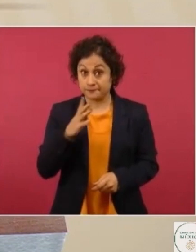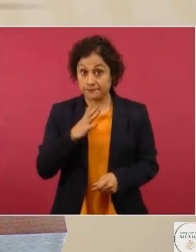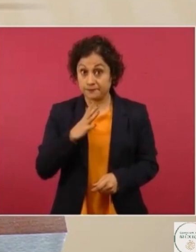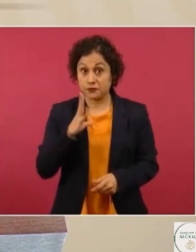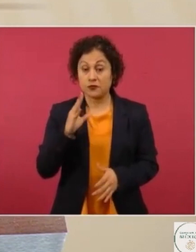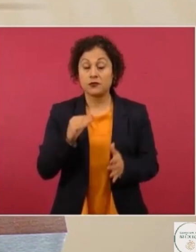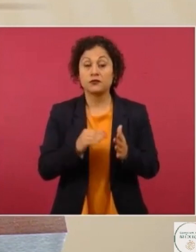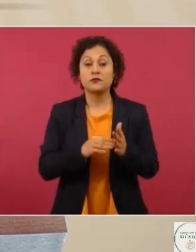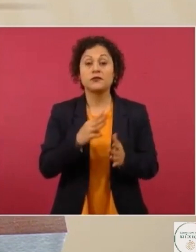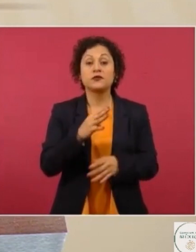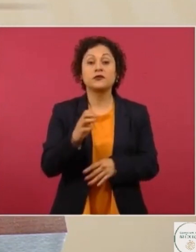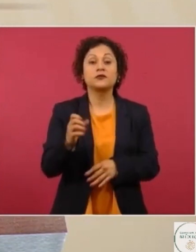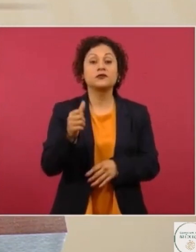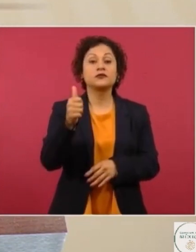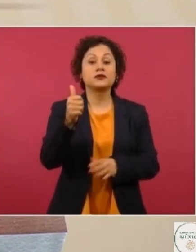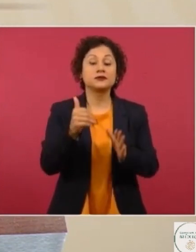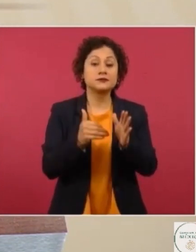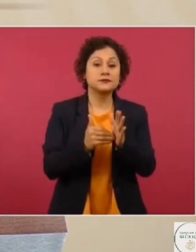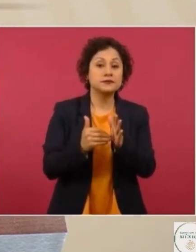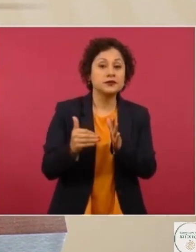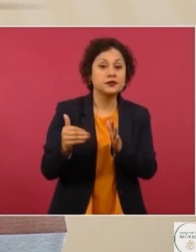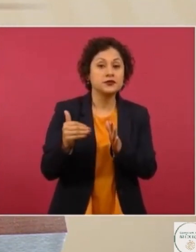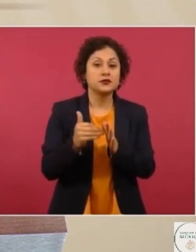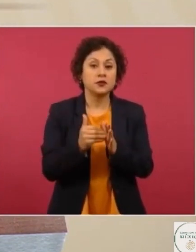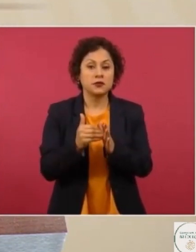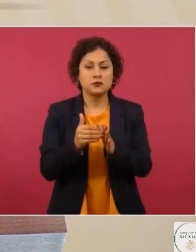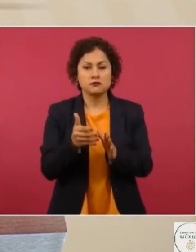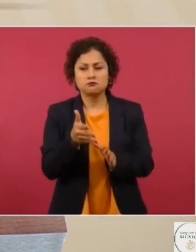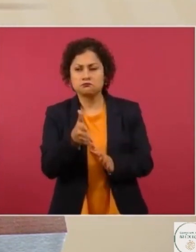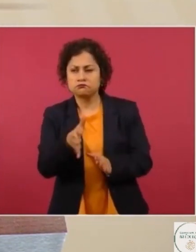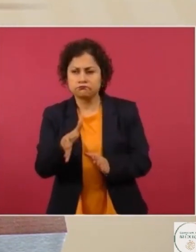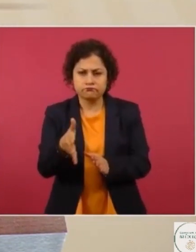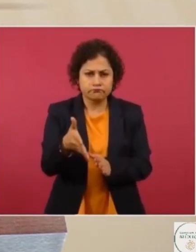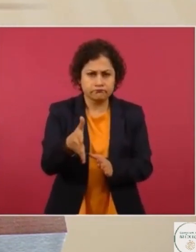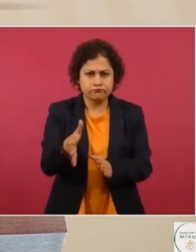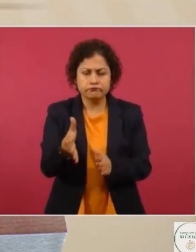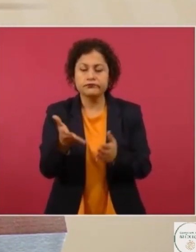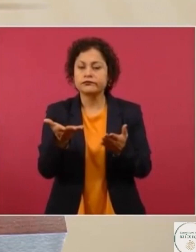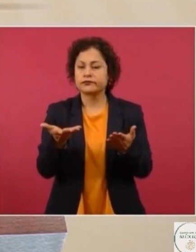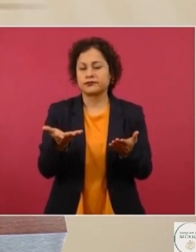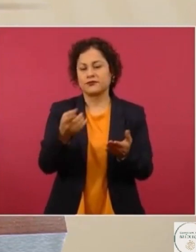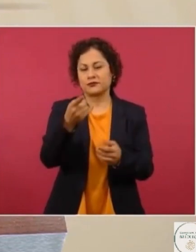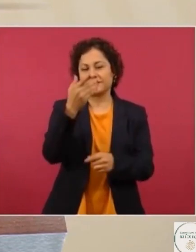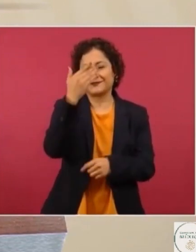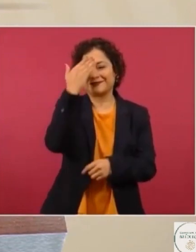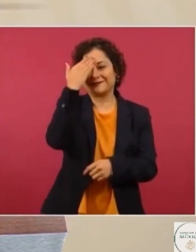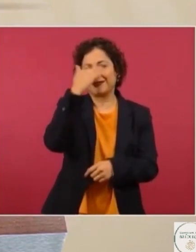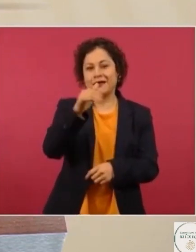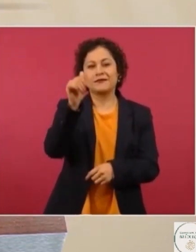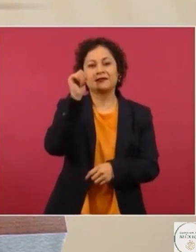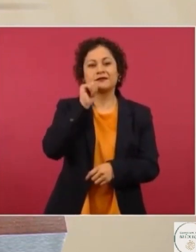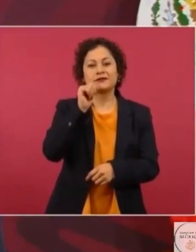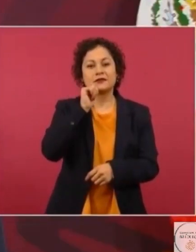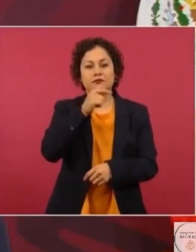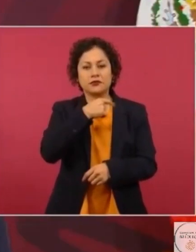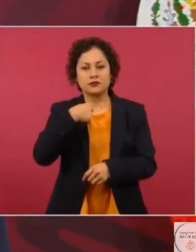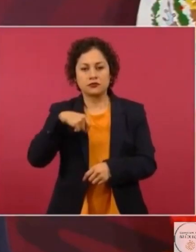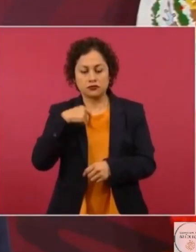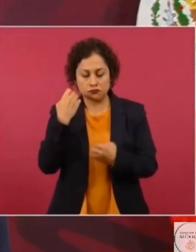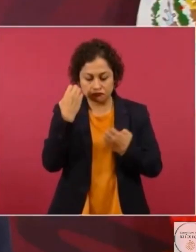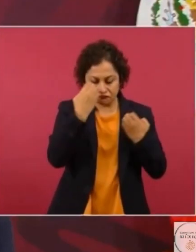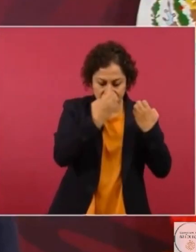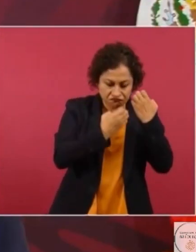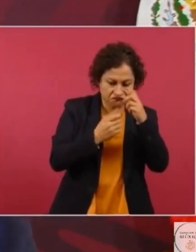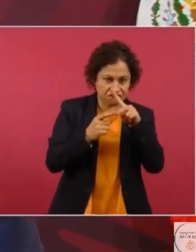4.406 millones. Y estimamos, porque siempre nosotros hacemos nuestras